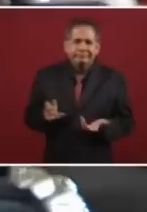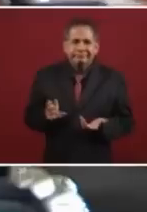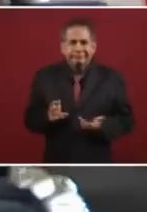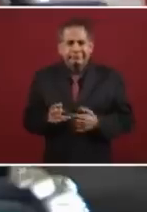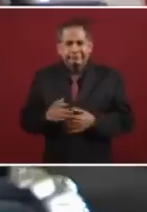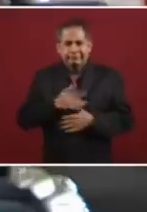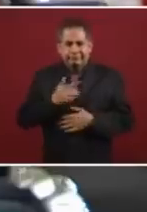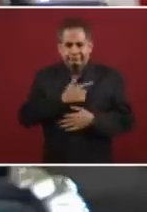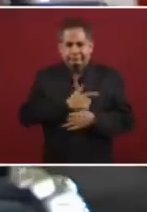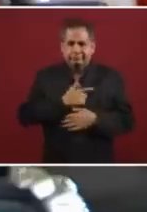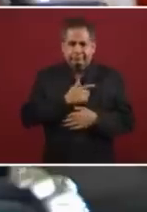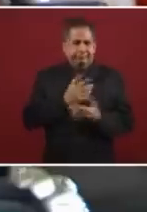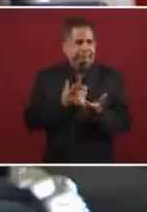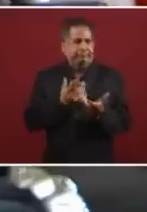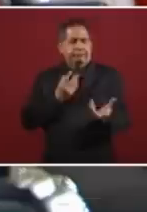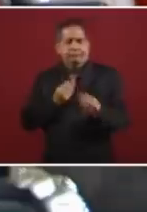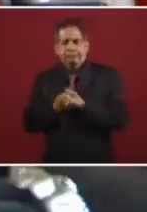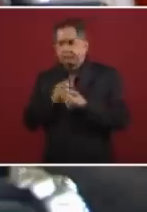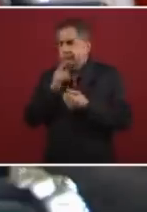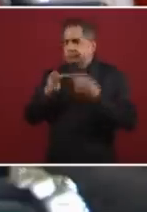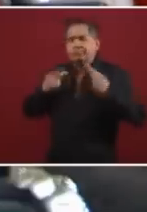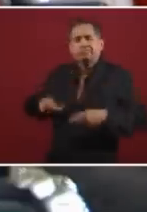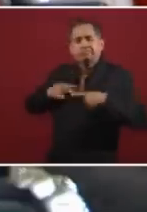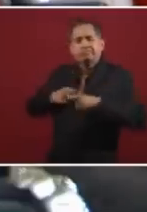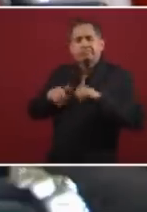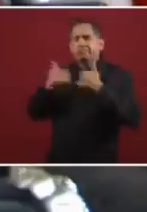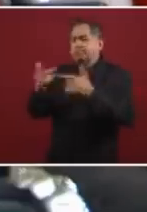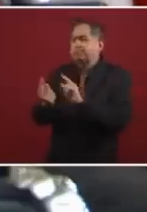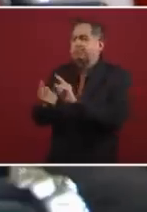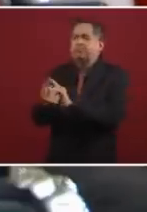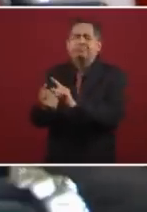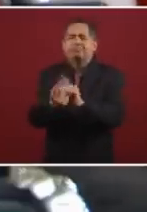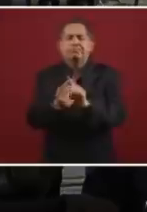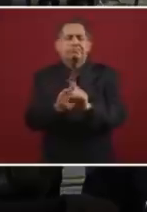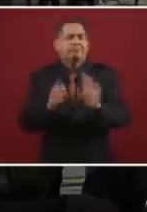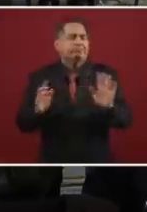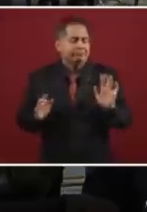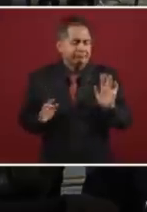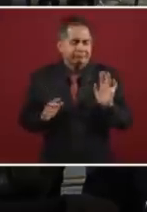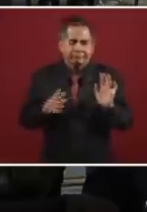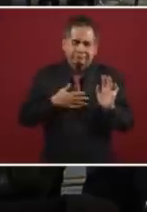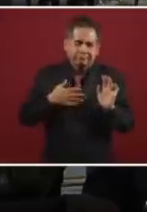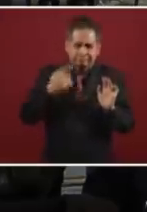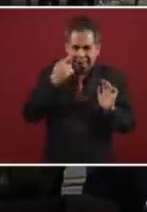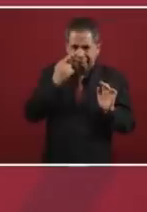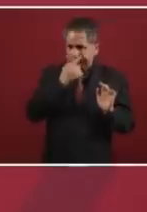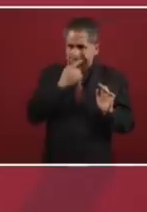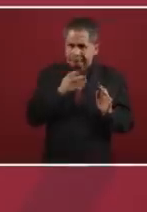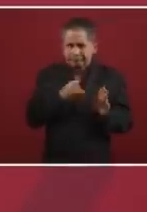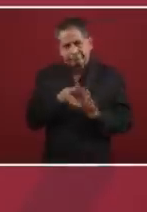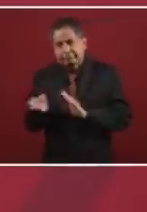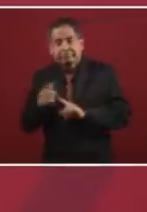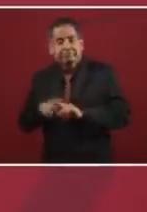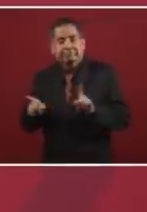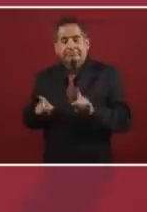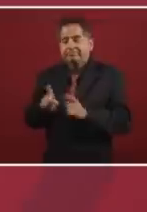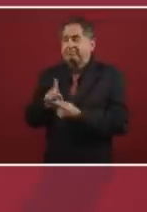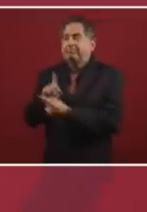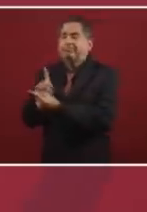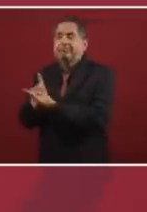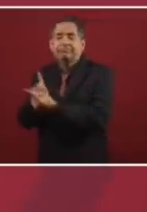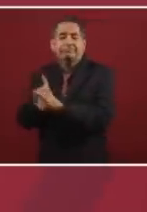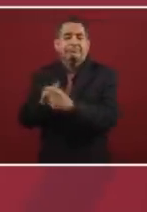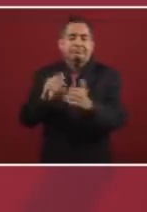me gusta más reunirme con la gente tengo esa deformación este